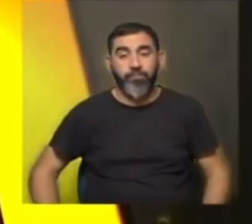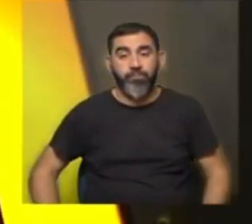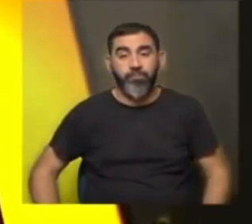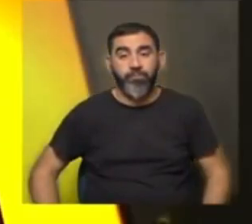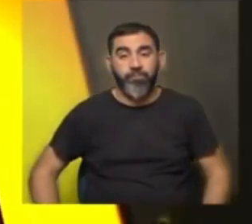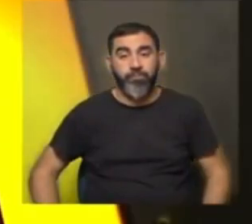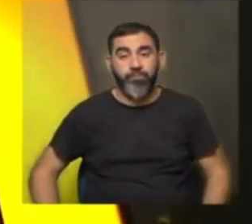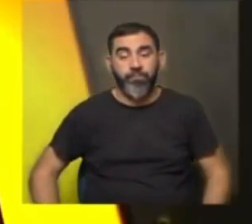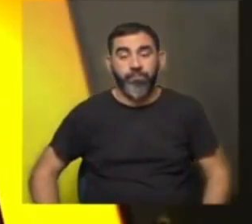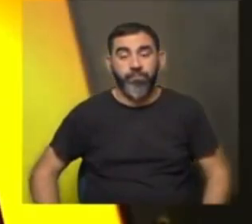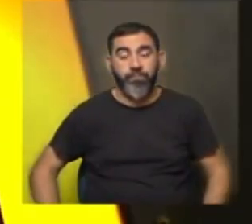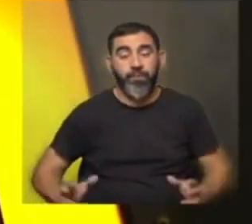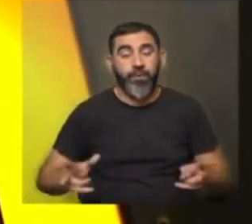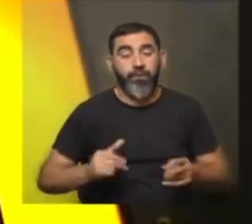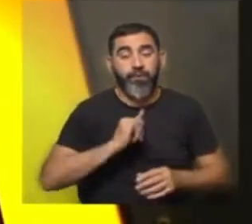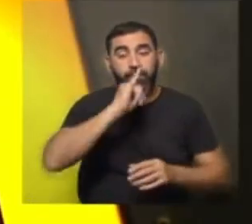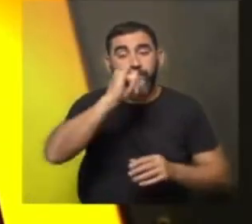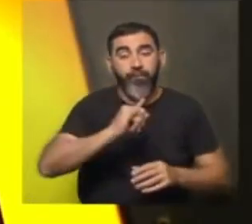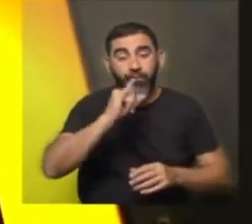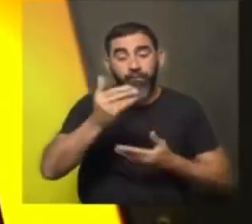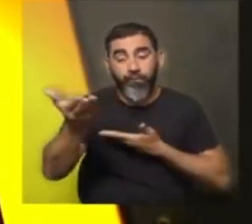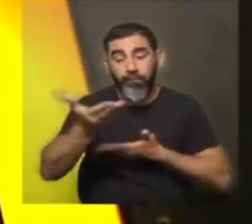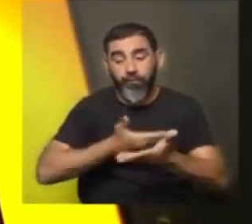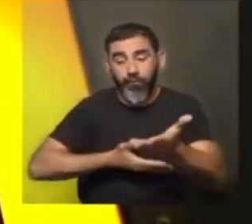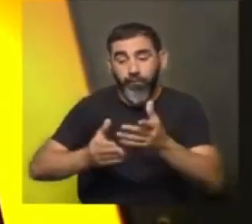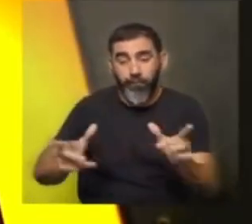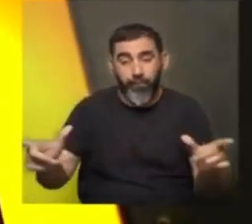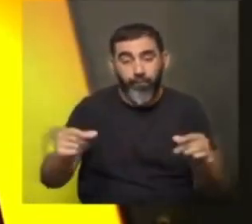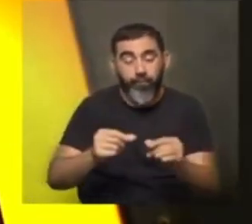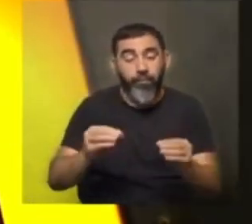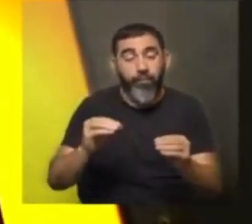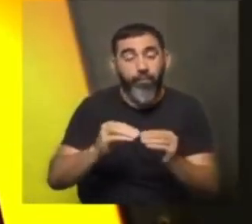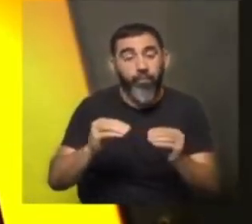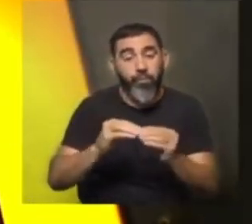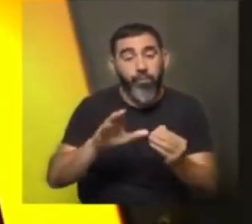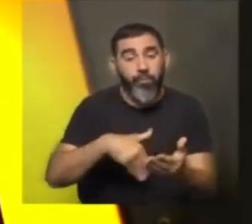Hasta acá el informe que compartíamos y que nos propuso Alexandra Perrone.